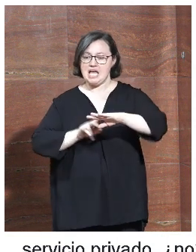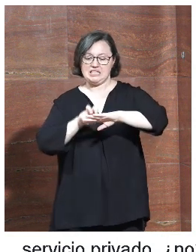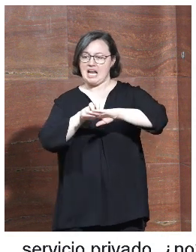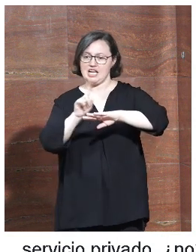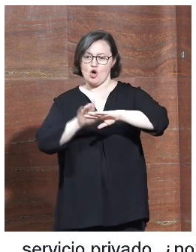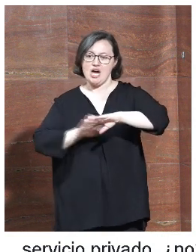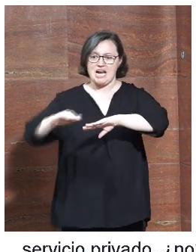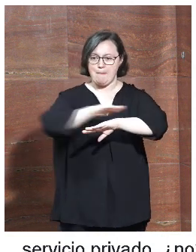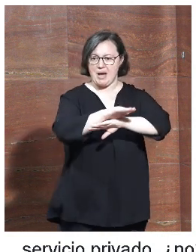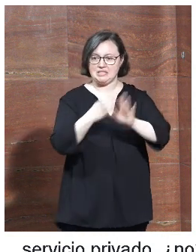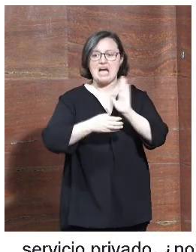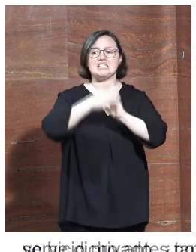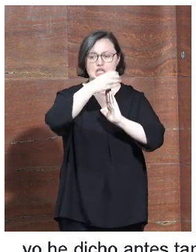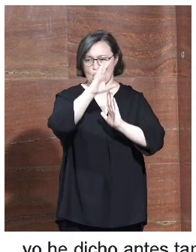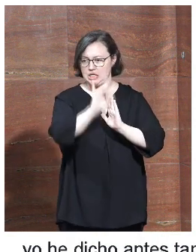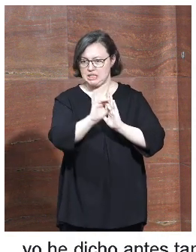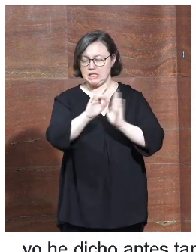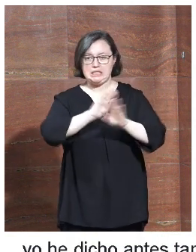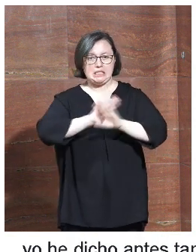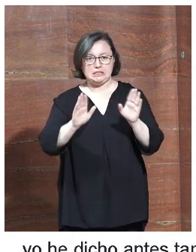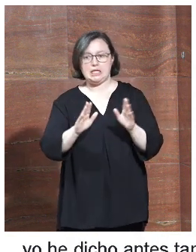es poner ascensores, es